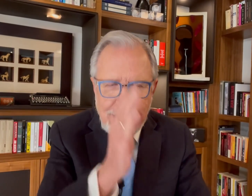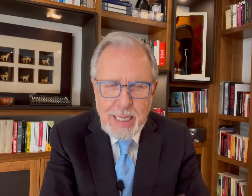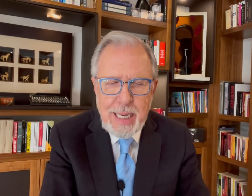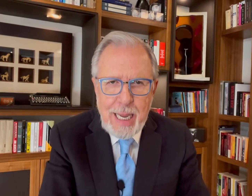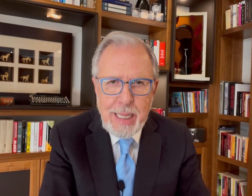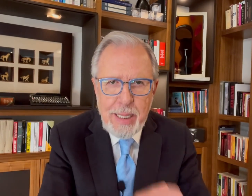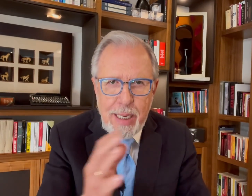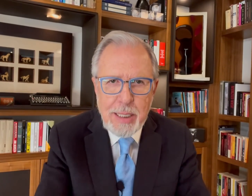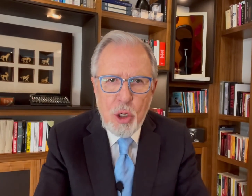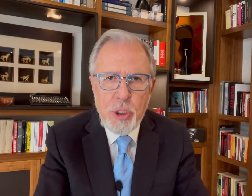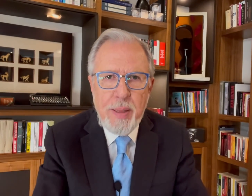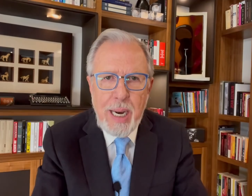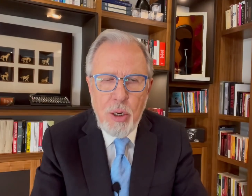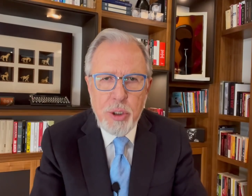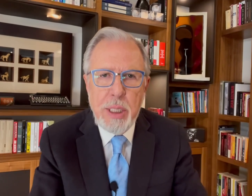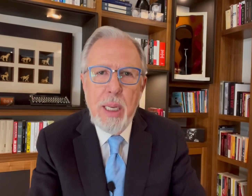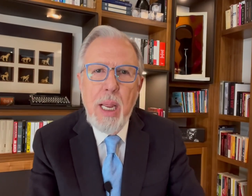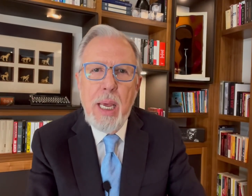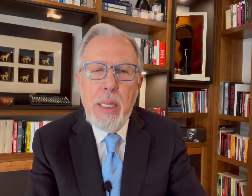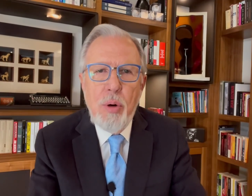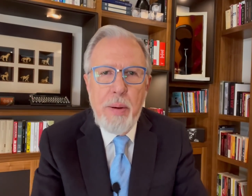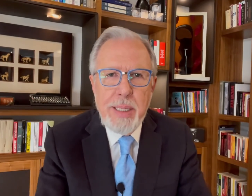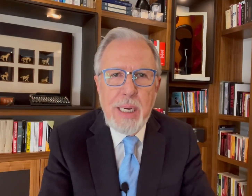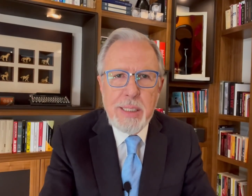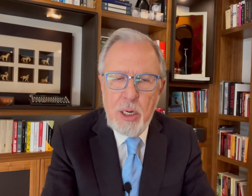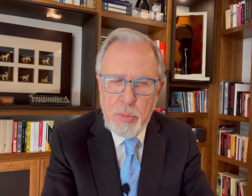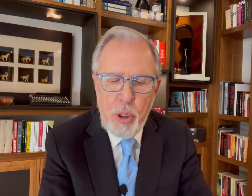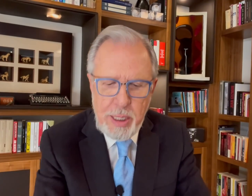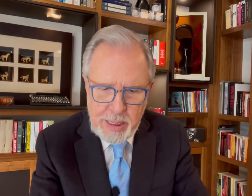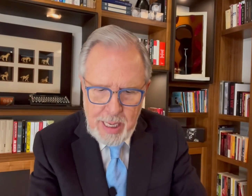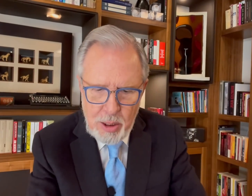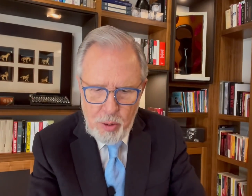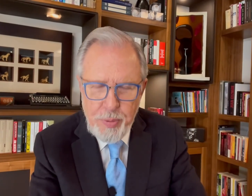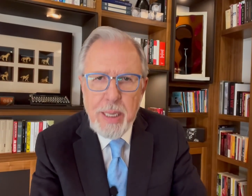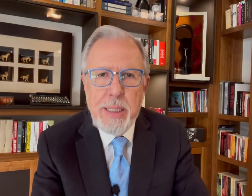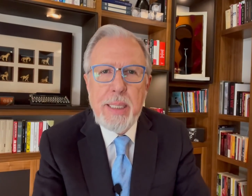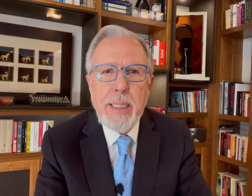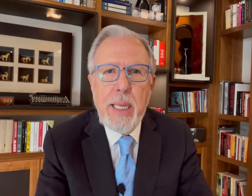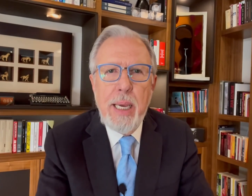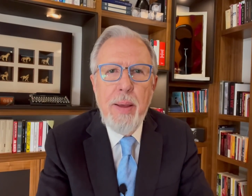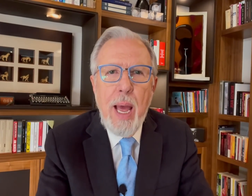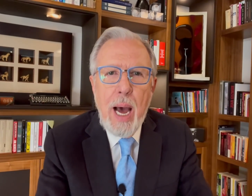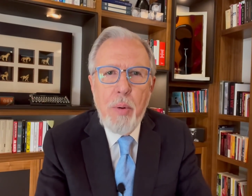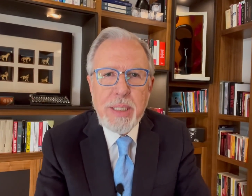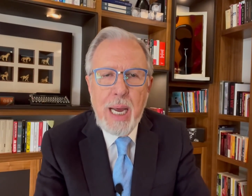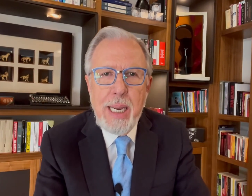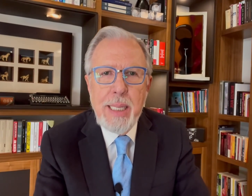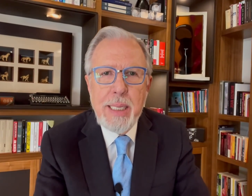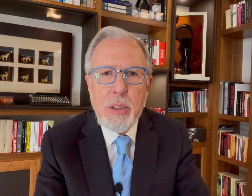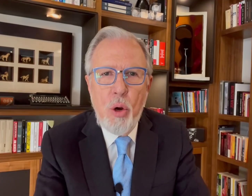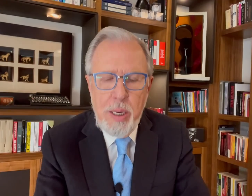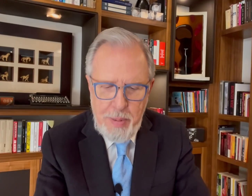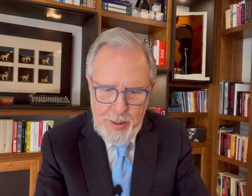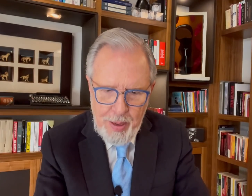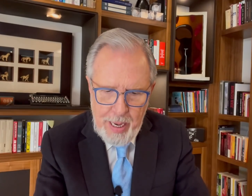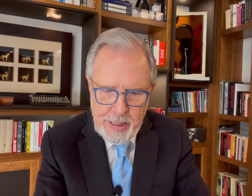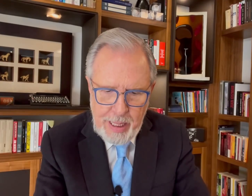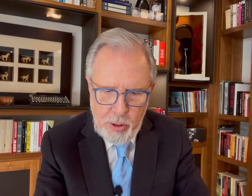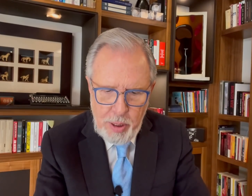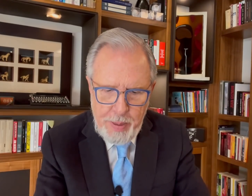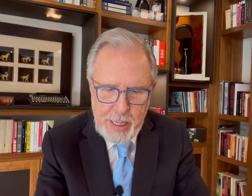las seis de la tarde y las once de la noche y de una vez les los voy diciendo se trata de aguascalientes colima